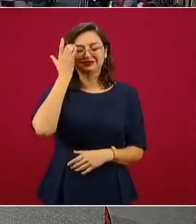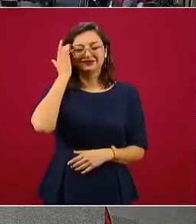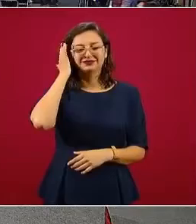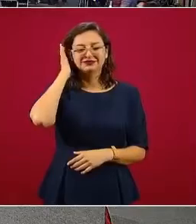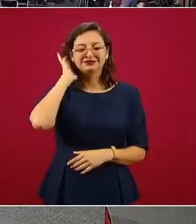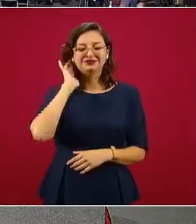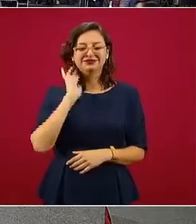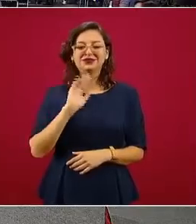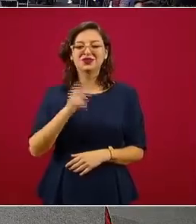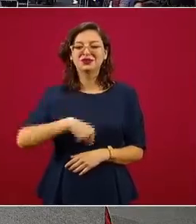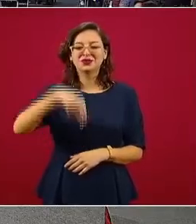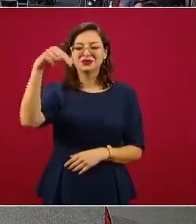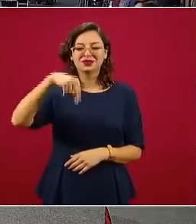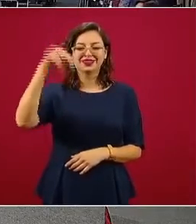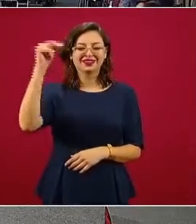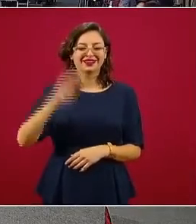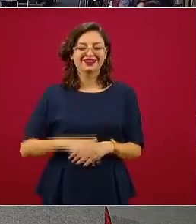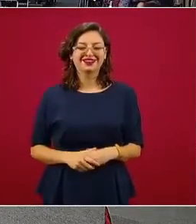Al norte.